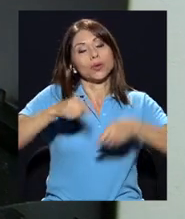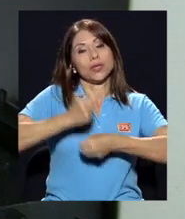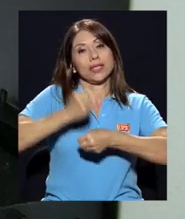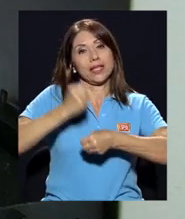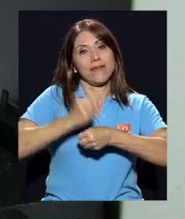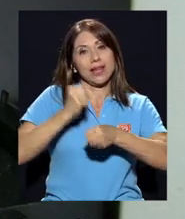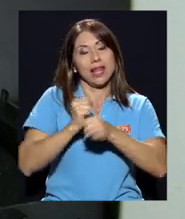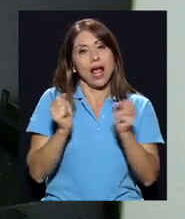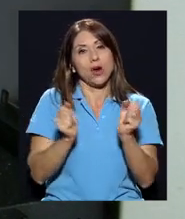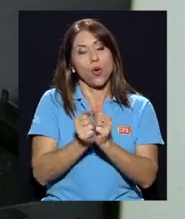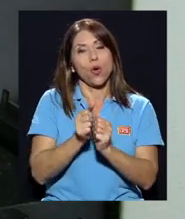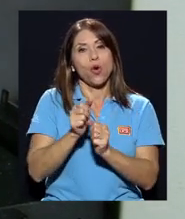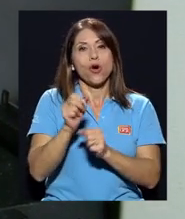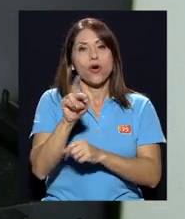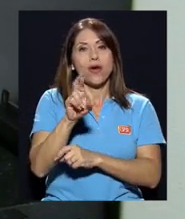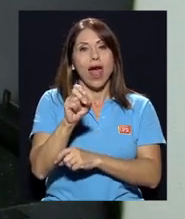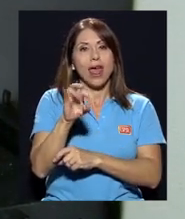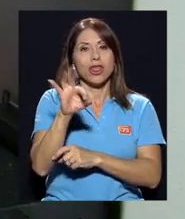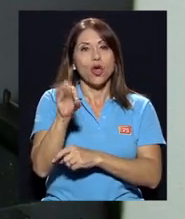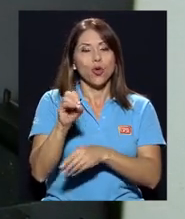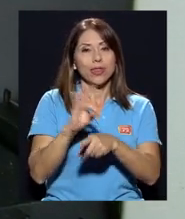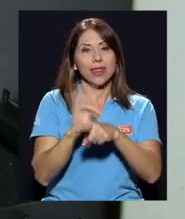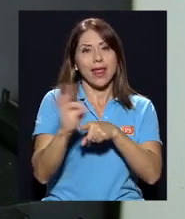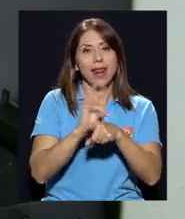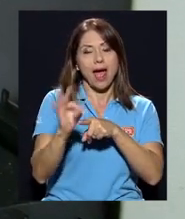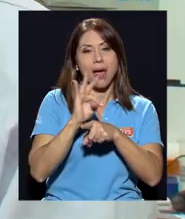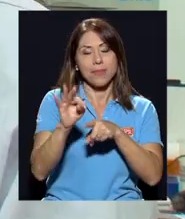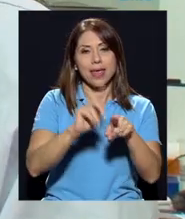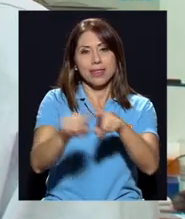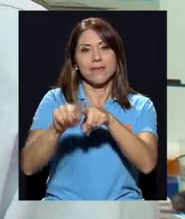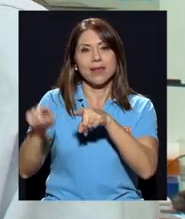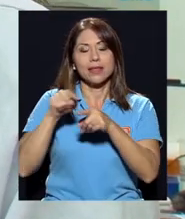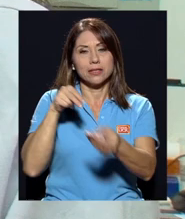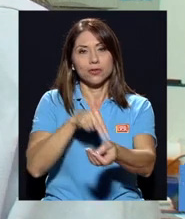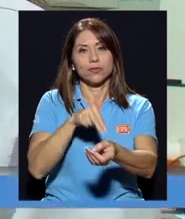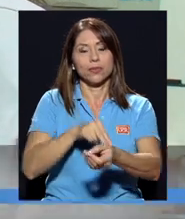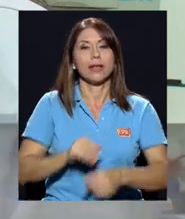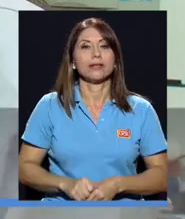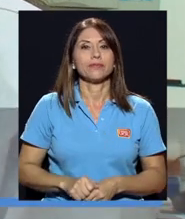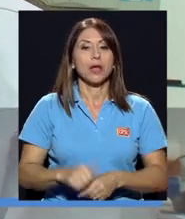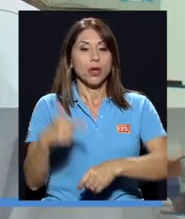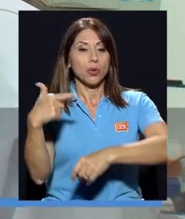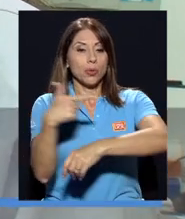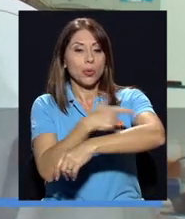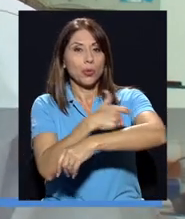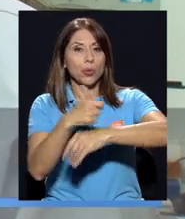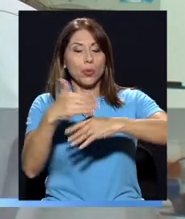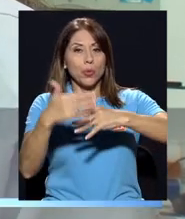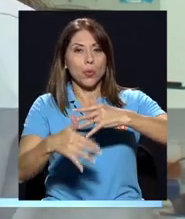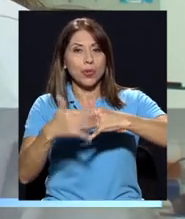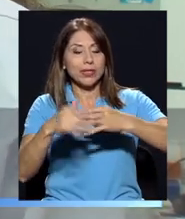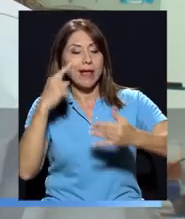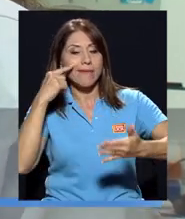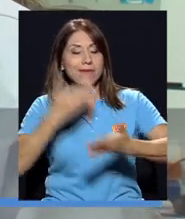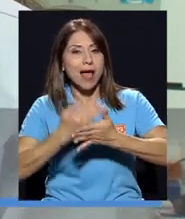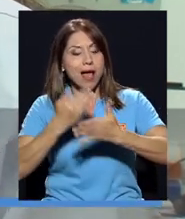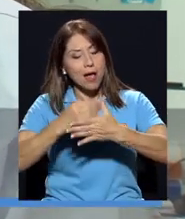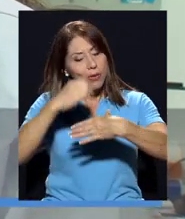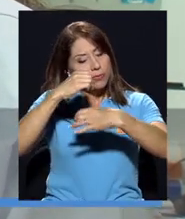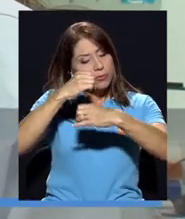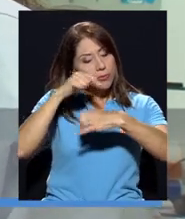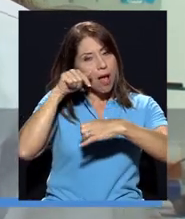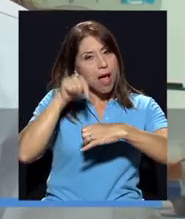el tratamiento de radioterapia en centros hospitalarios. En esa muestra de sangre se utilizan evaluamos